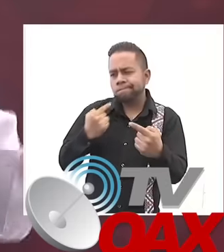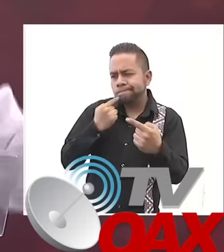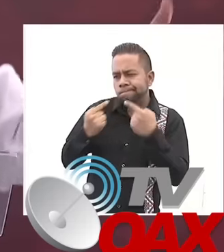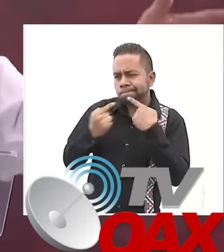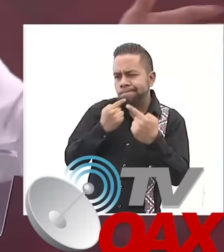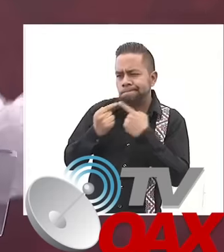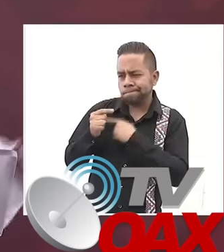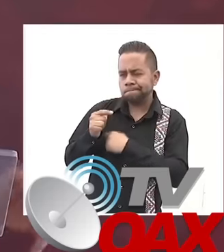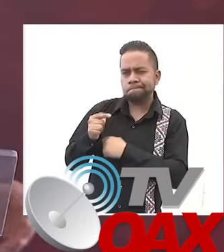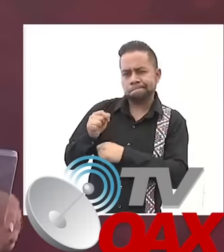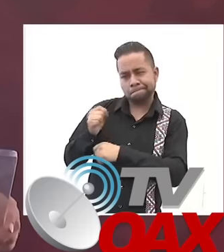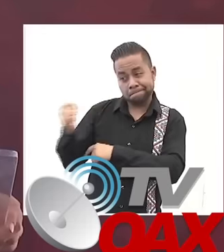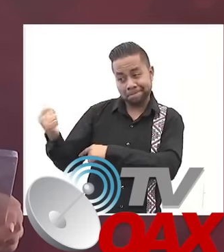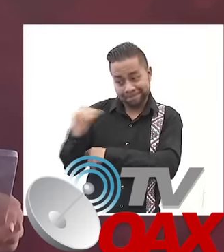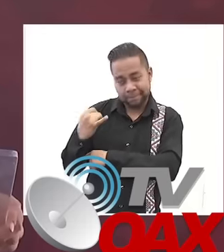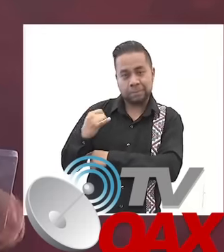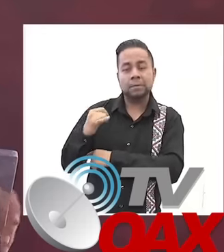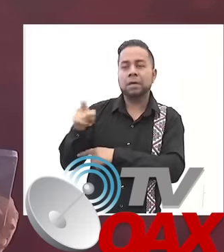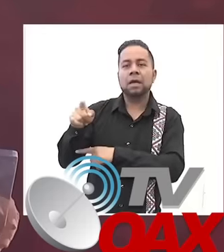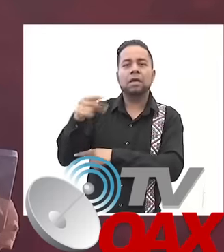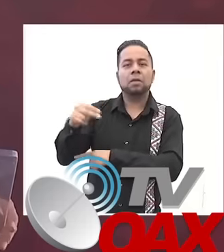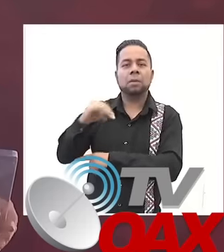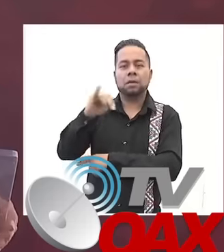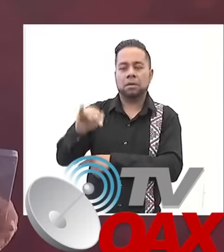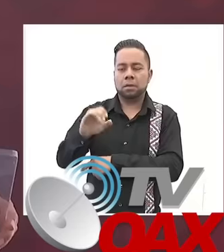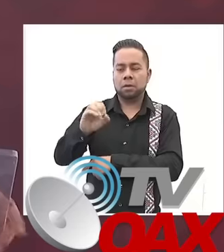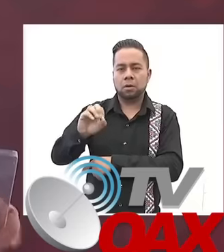Mendoza, director de Banobra,